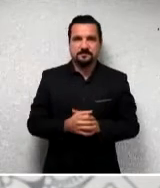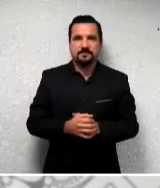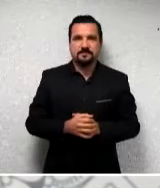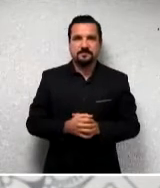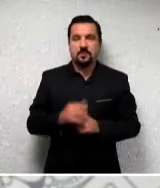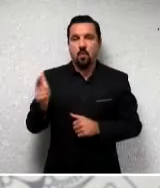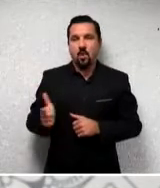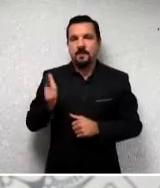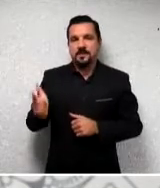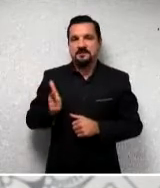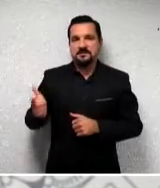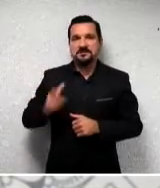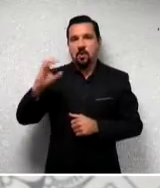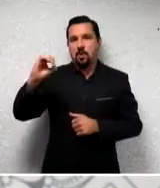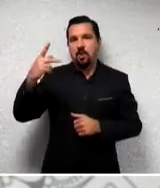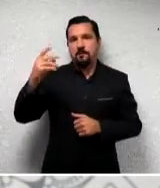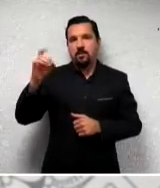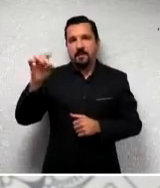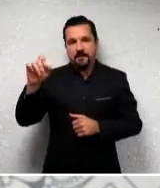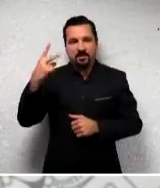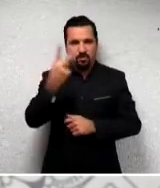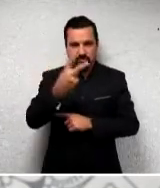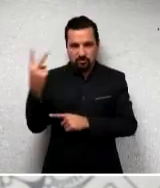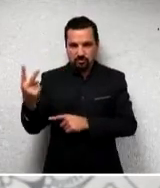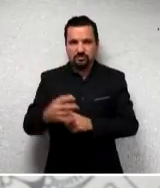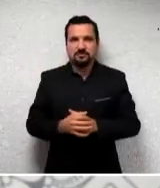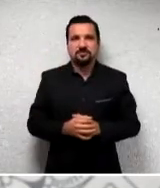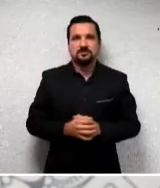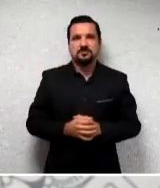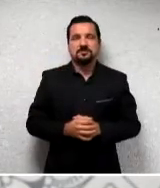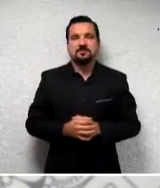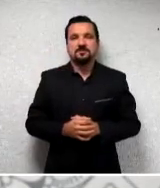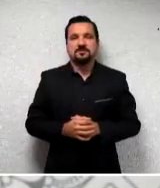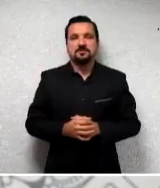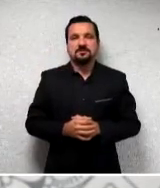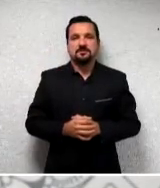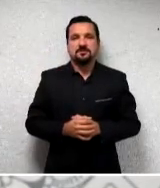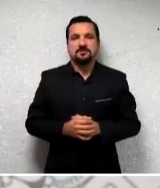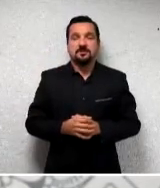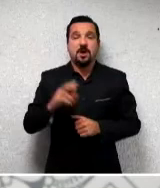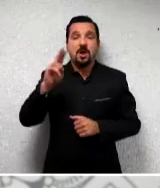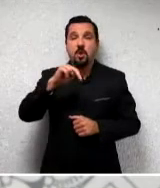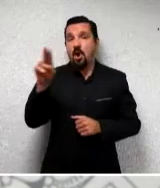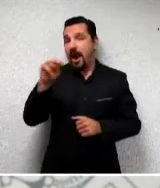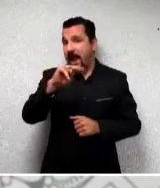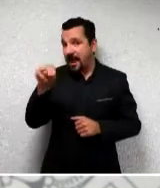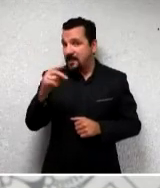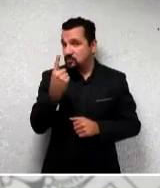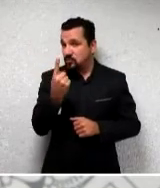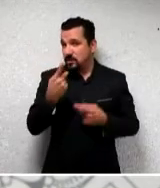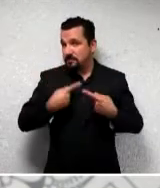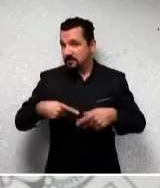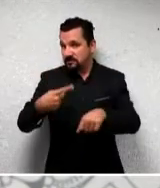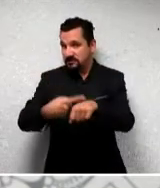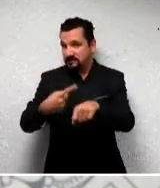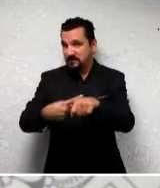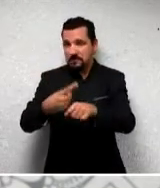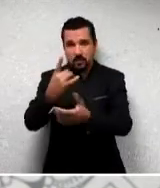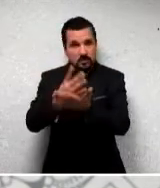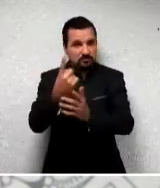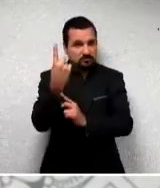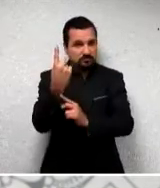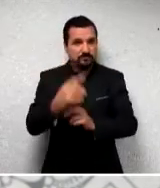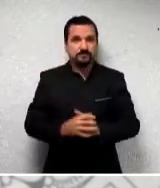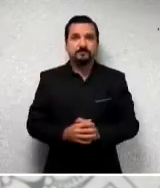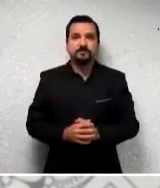guaymas y opodepe con dos casos cada uno nogales un solo caso